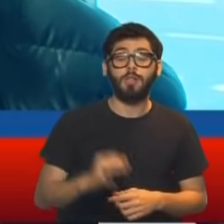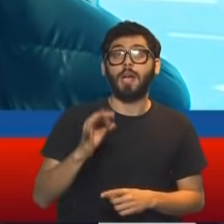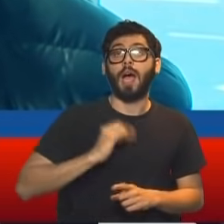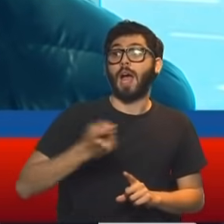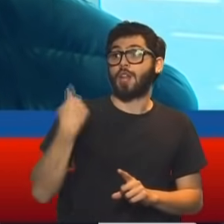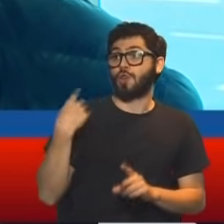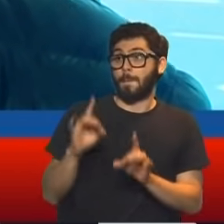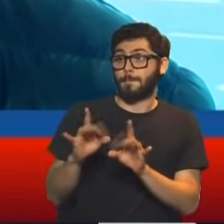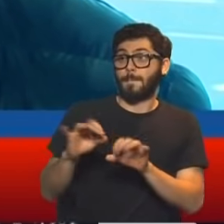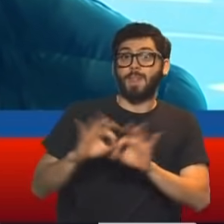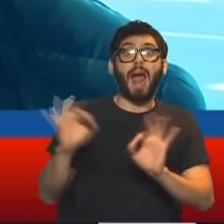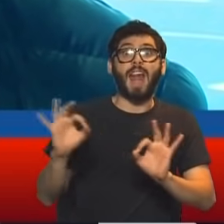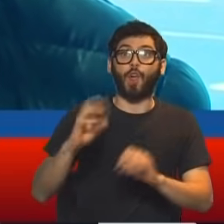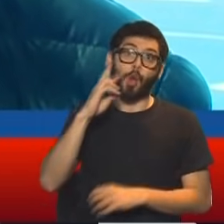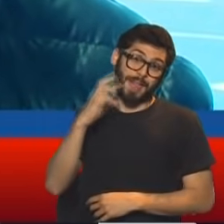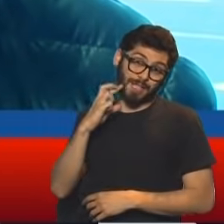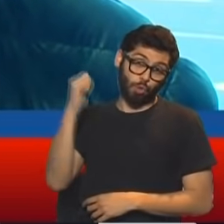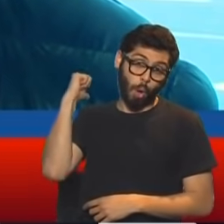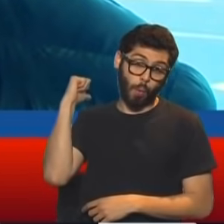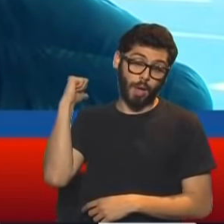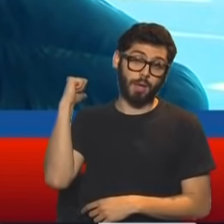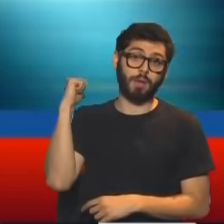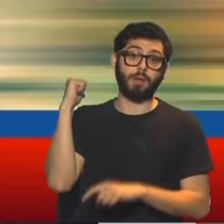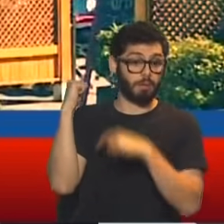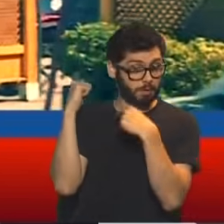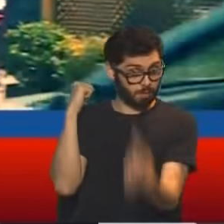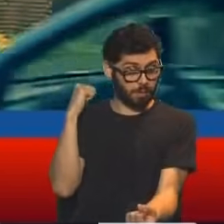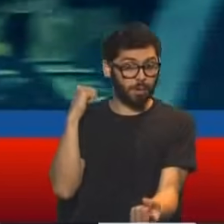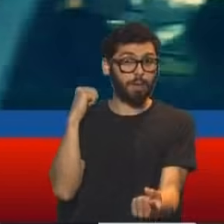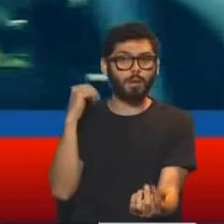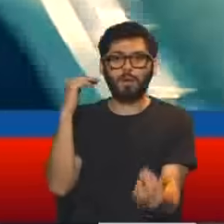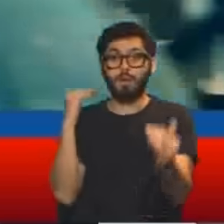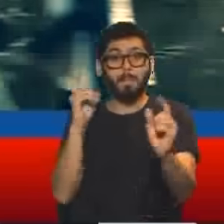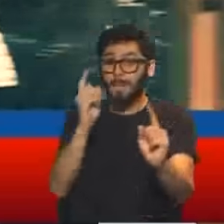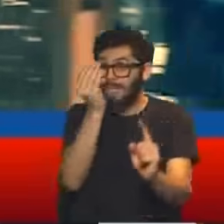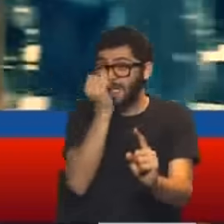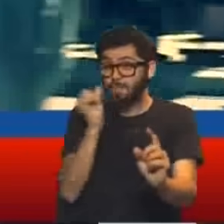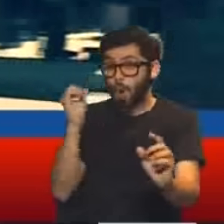sin pandemia, que fue el 2019, esto implica respecto del mismo fin de semana